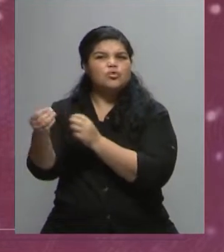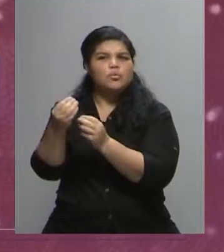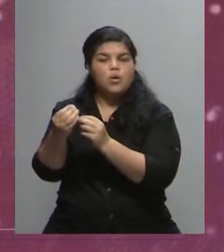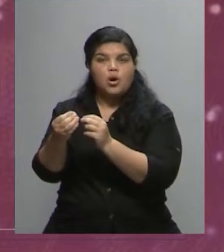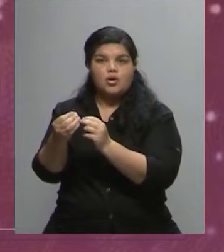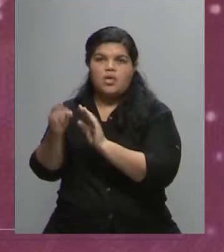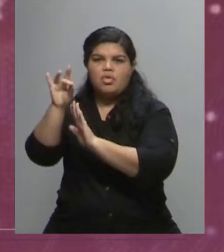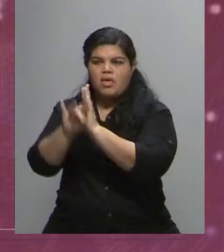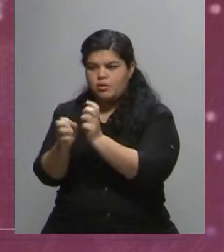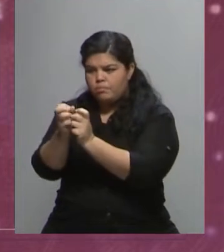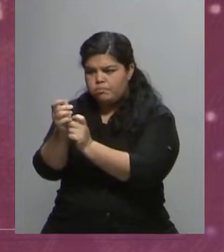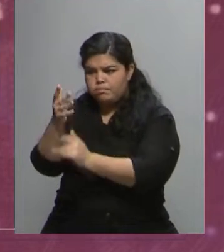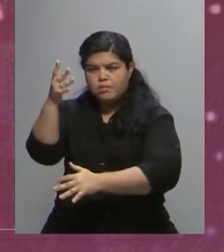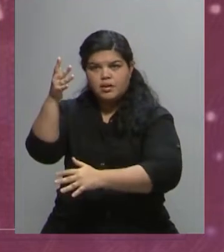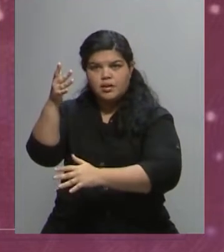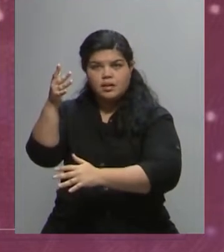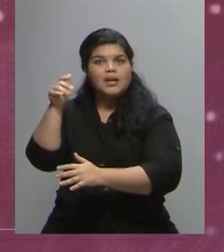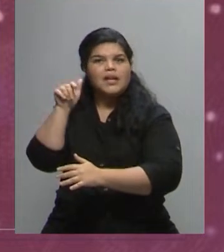pasiva. Pasiva significa que